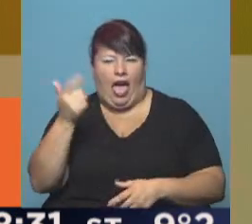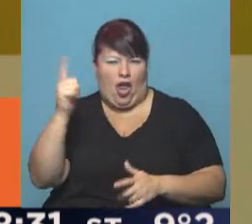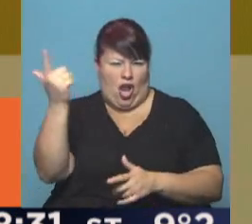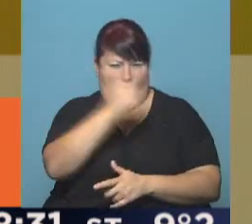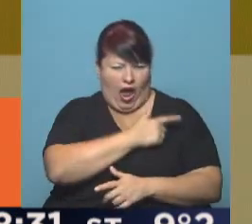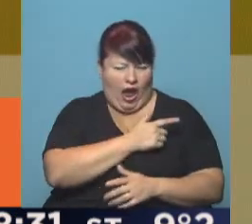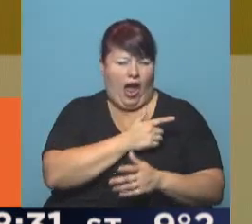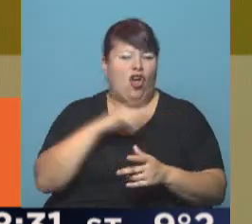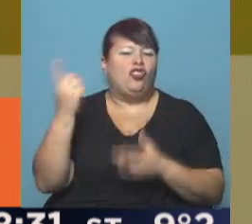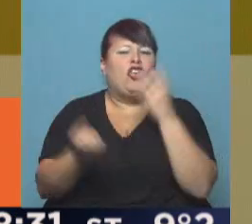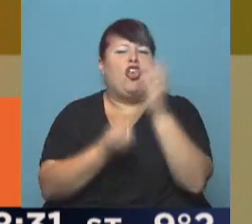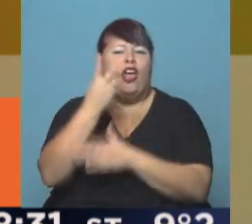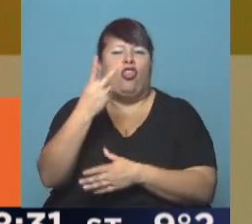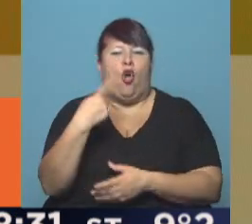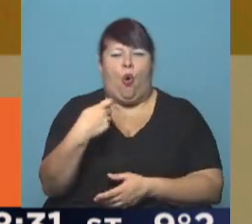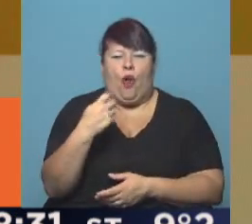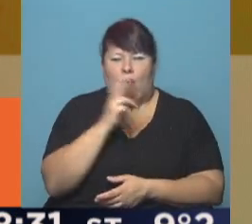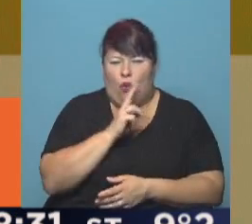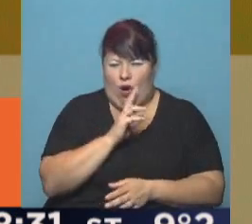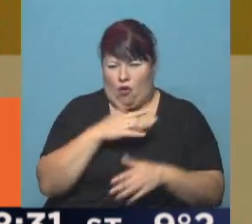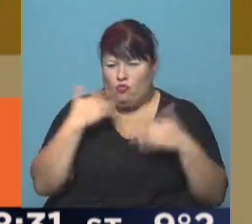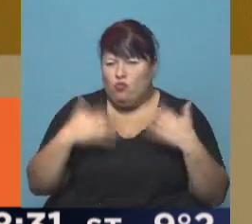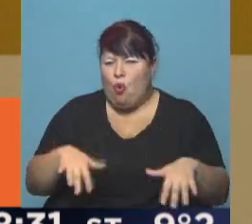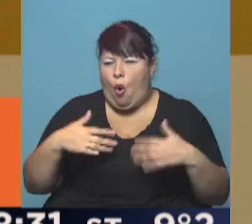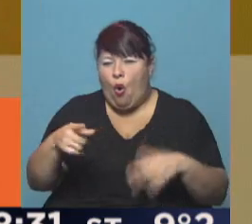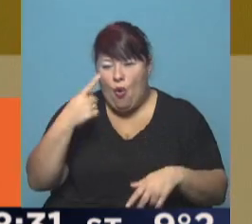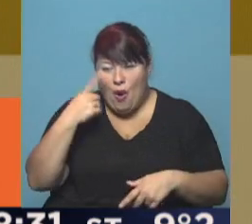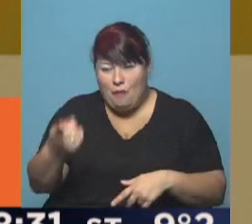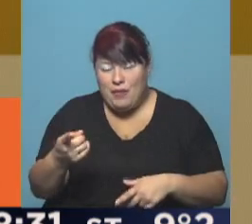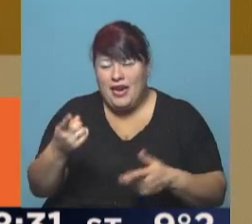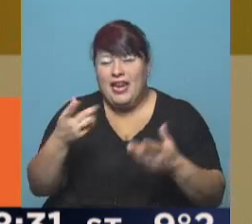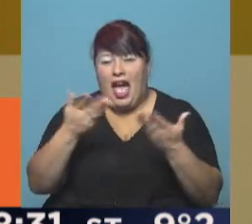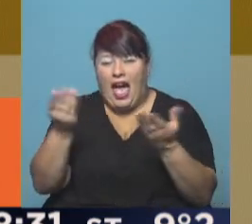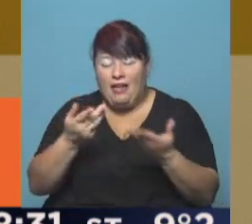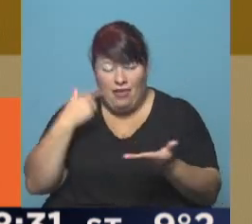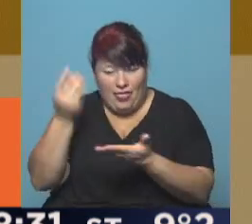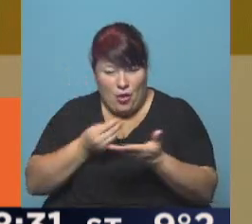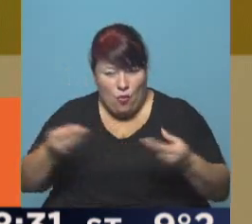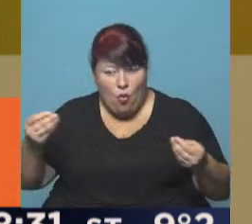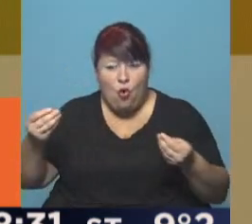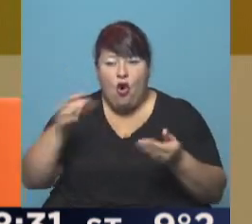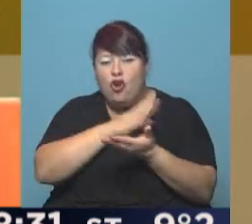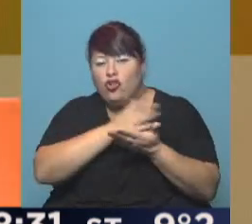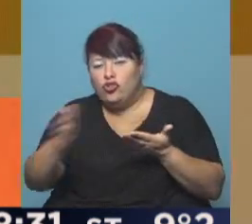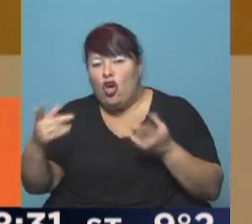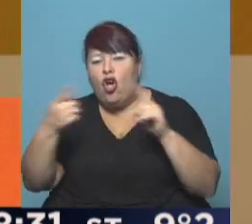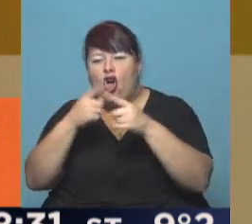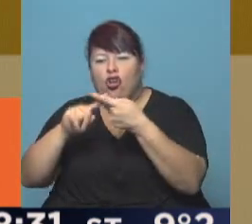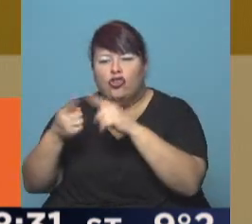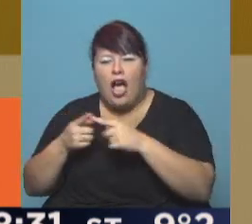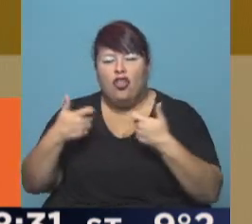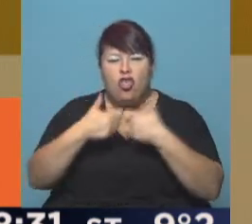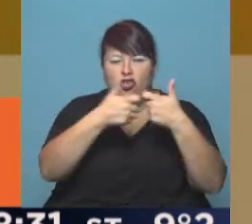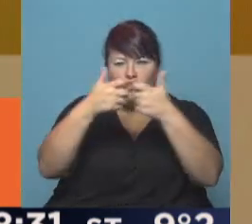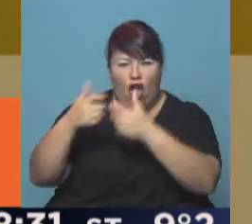fantasmas, todas creadas por dos jubiladas, eran un montón. Si ustedes miran el gráfico que nosotros pudimos reconstruir de las relaciones societarias